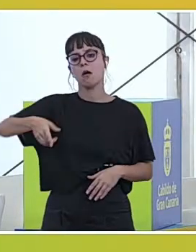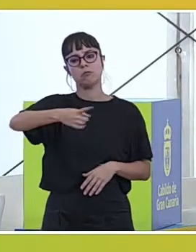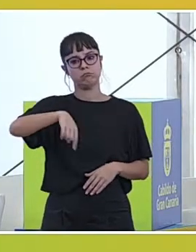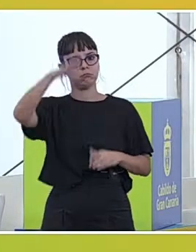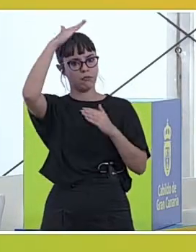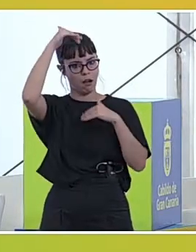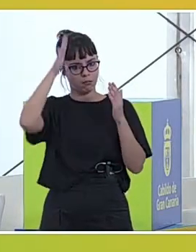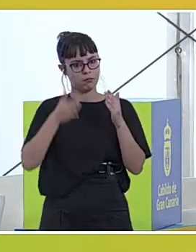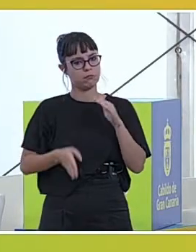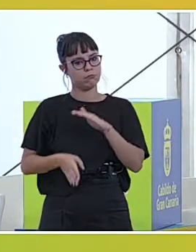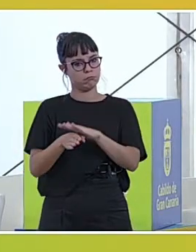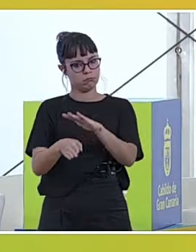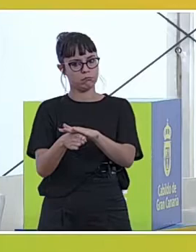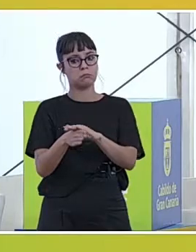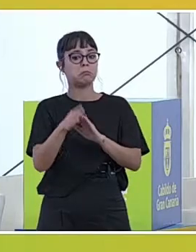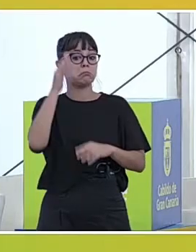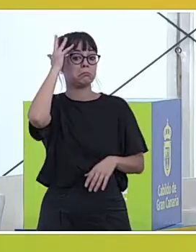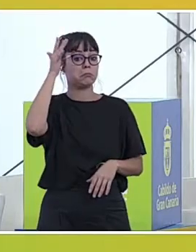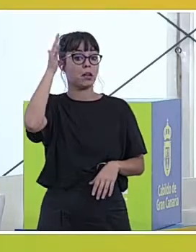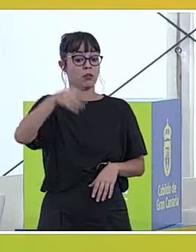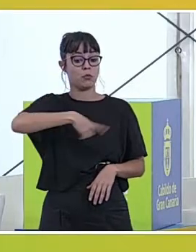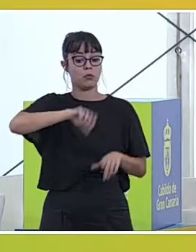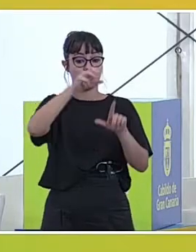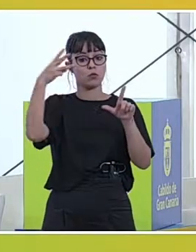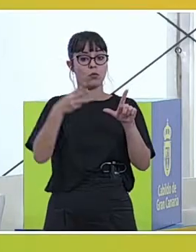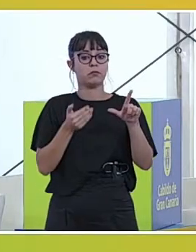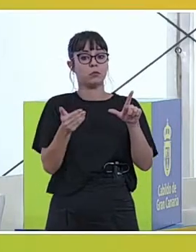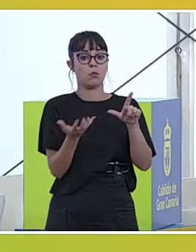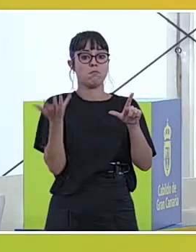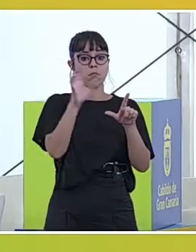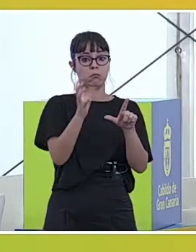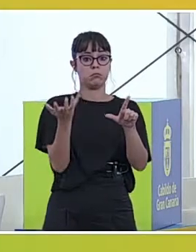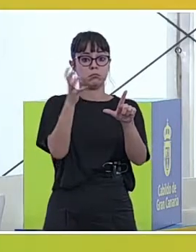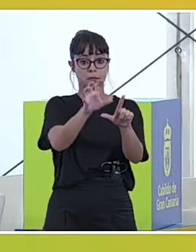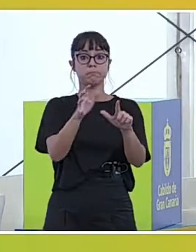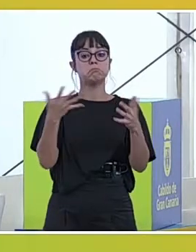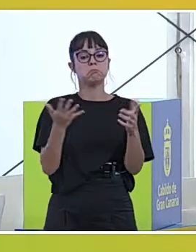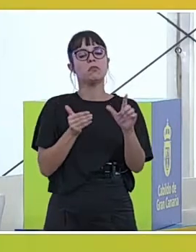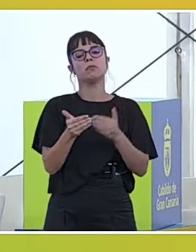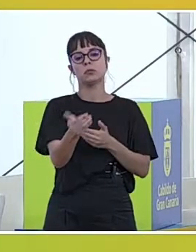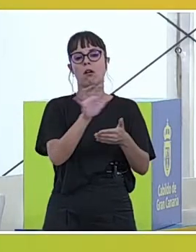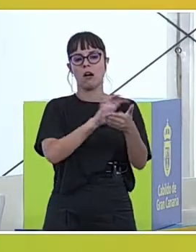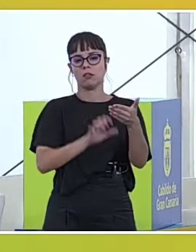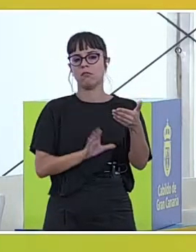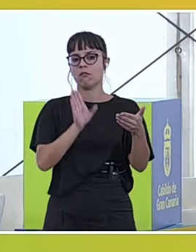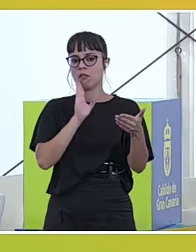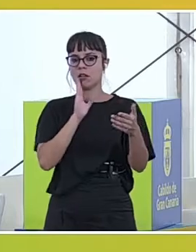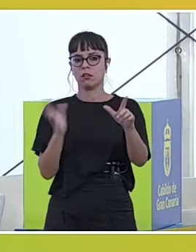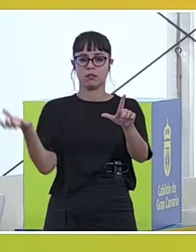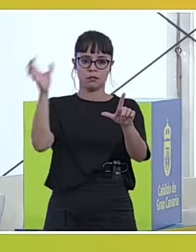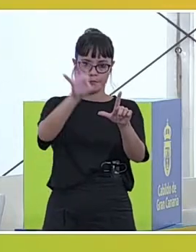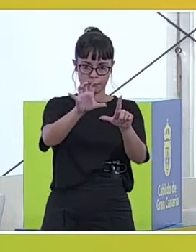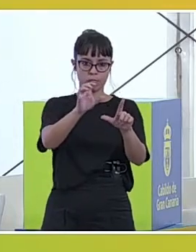pues imagino que en nuestra página web se irán publicando y en algún momento saldrá ese artículo con toda la información